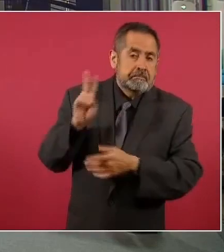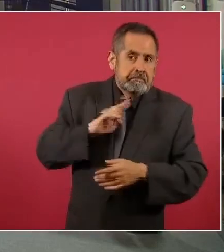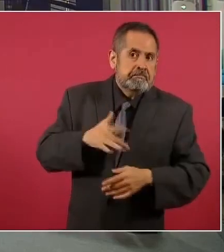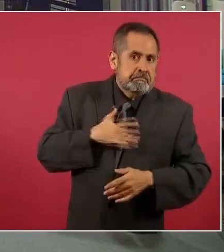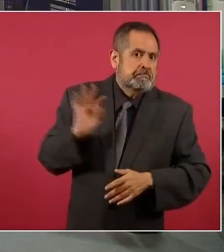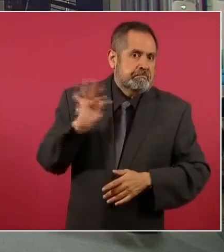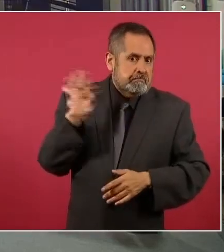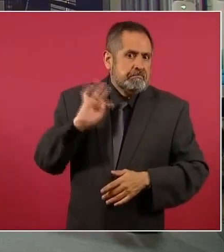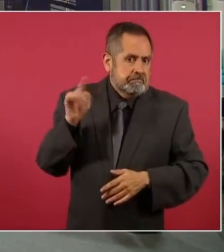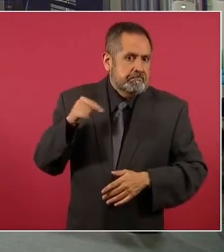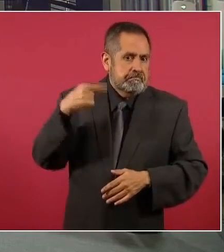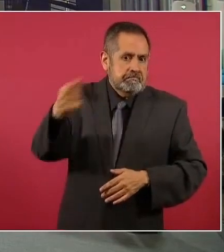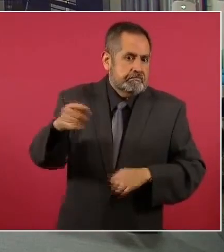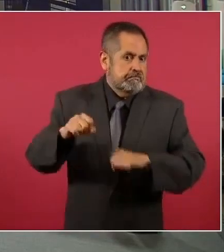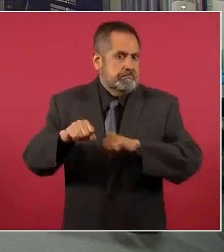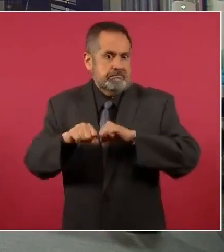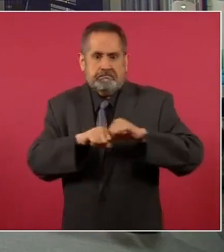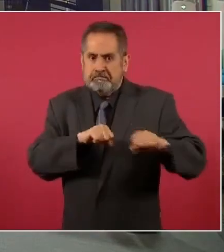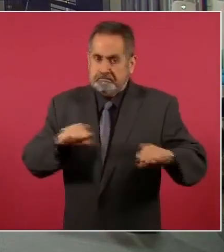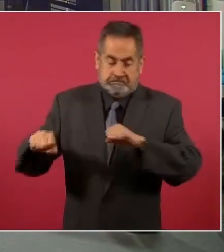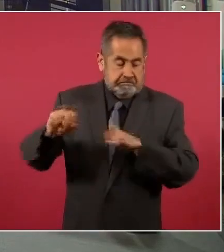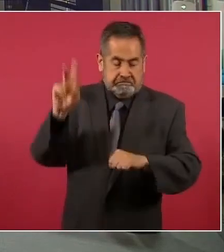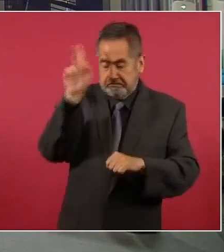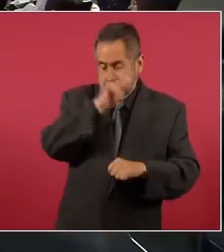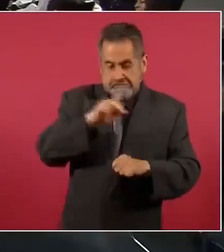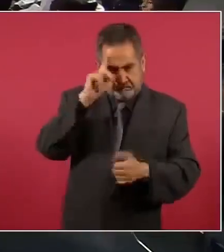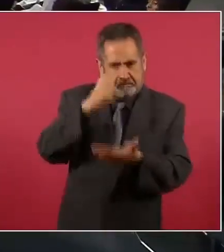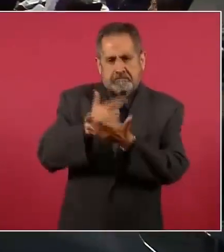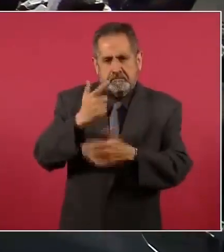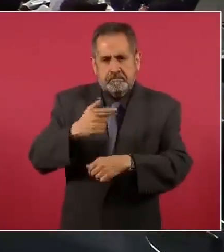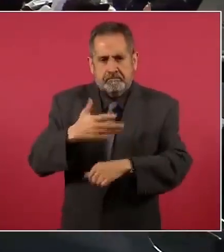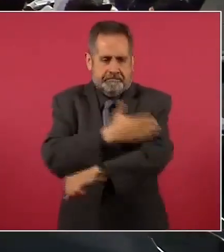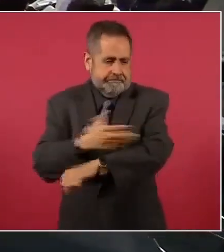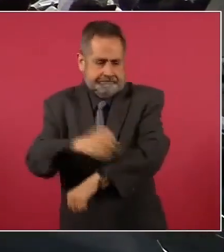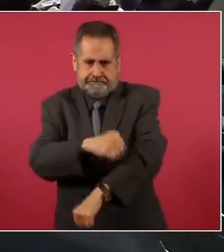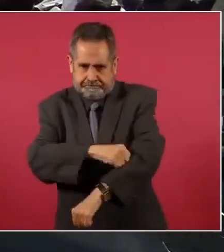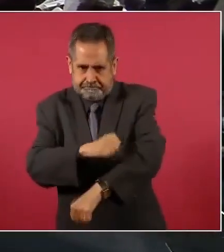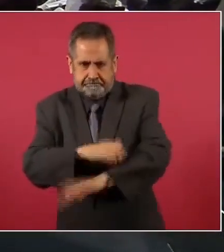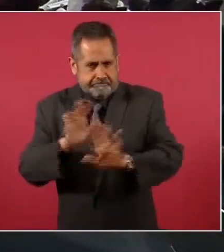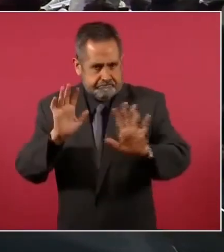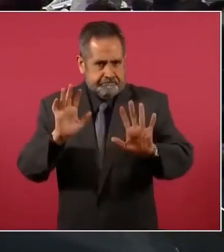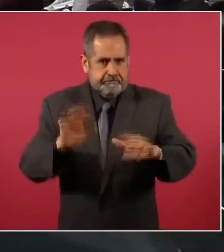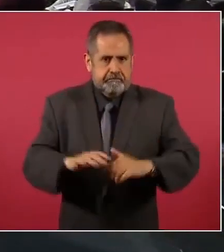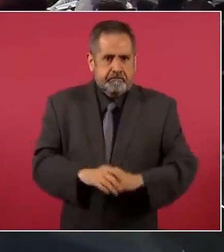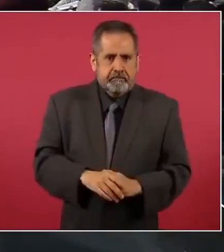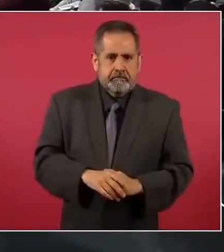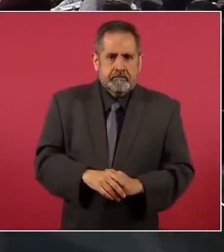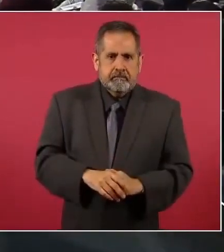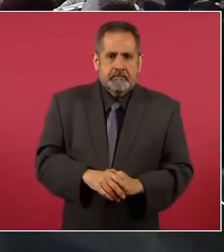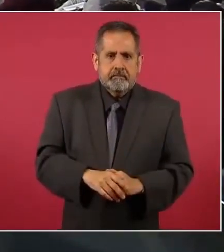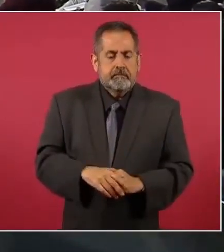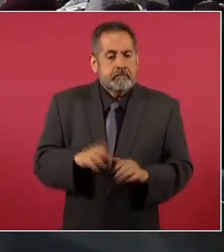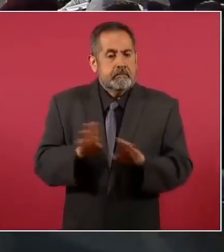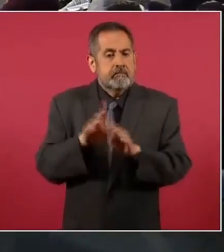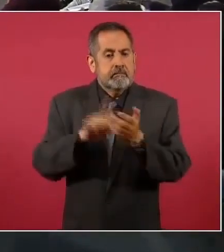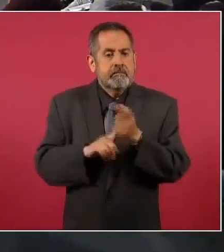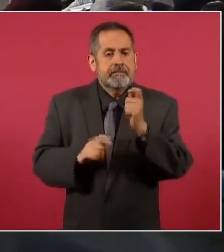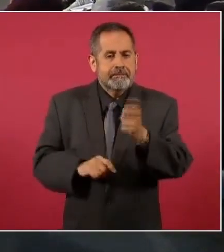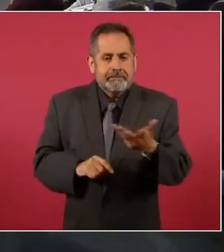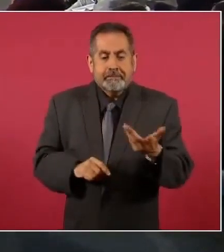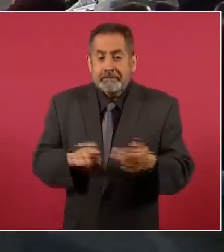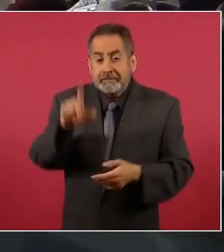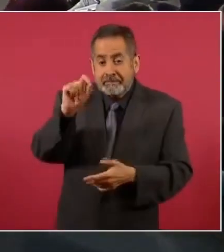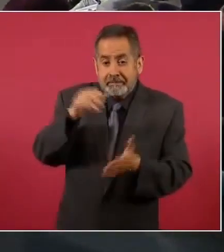ese sismo, que sería un sismo de grandes magnitudes. Toco madera, no tengo madera aquí, pero toco madera. Yo lo hago. Sí. Son